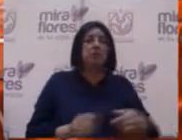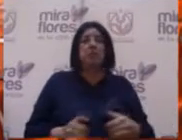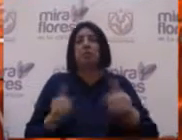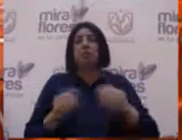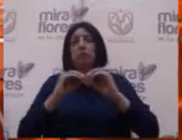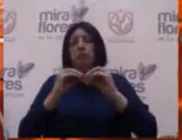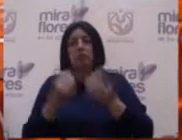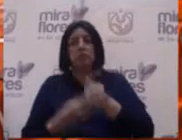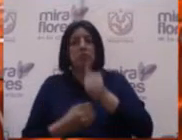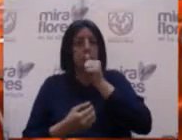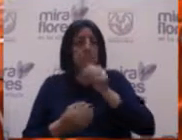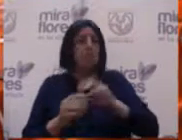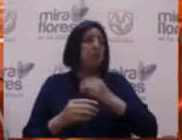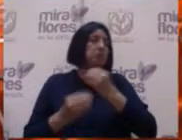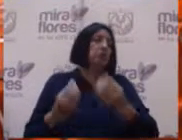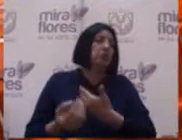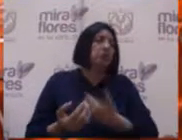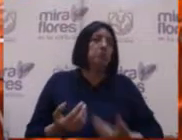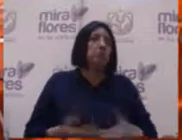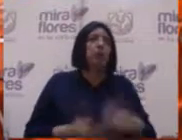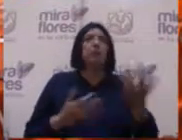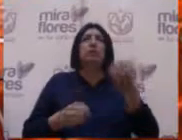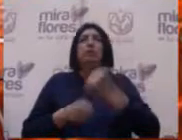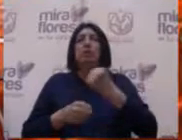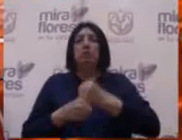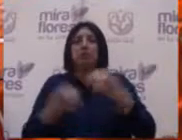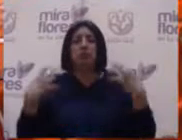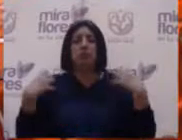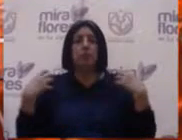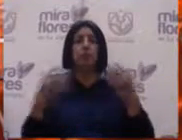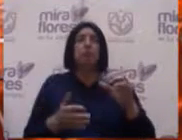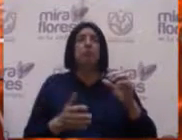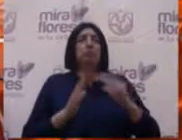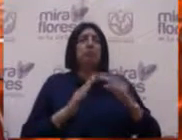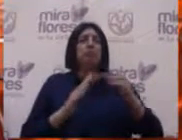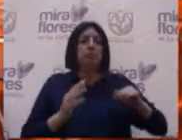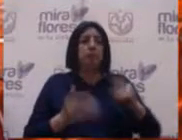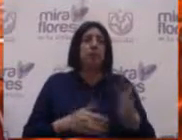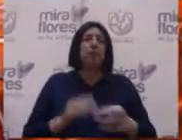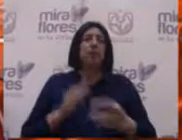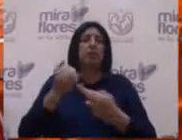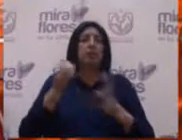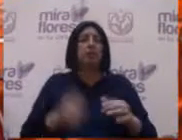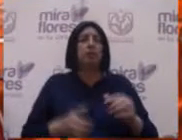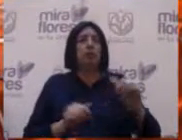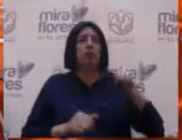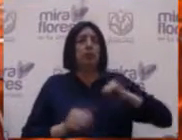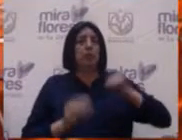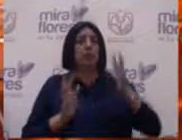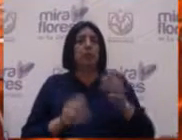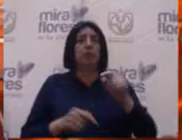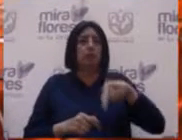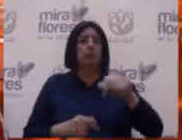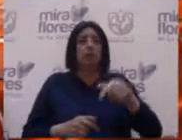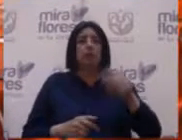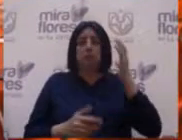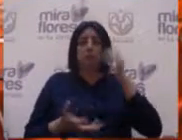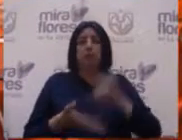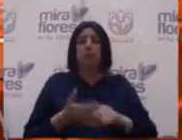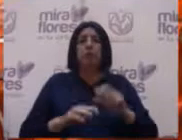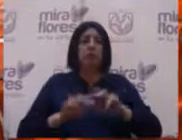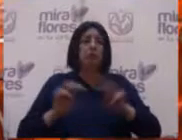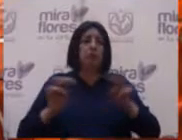privadas, funcionarios y técnicos de la Municipalidad Distrital de Miraflores, así como los regidores y el alcalde de esta comuna. Las mesas